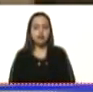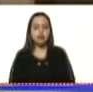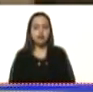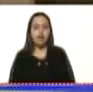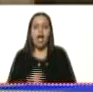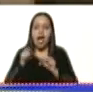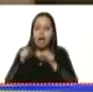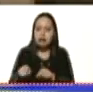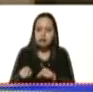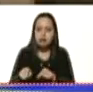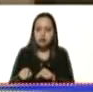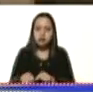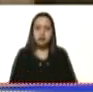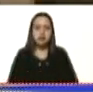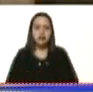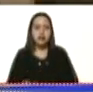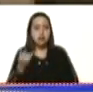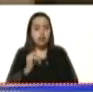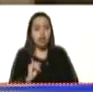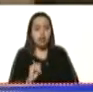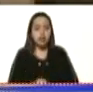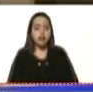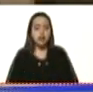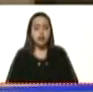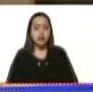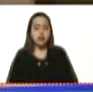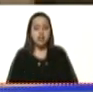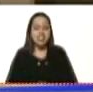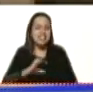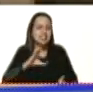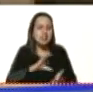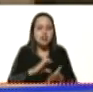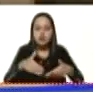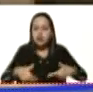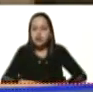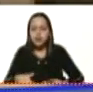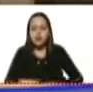He allí el eje central del esfuerzo.